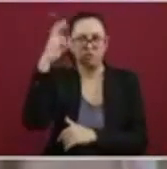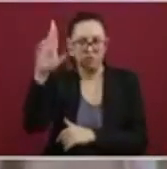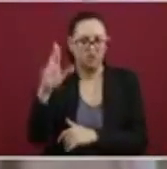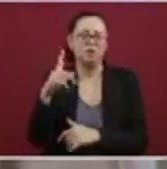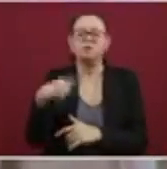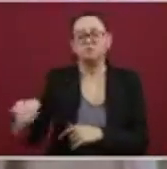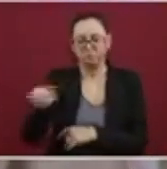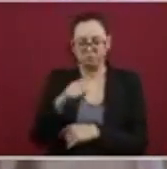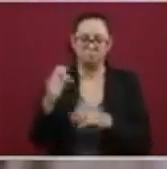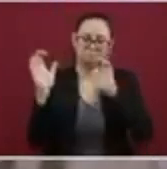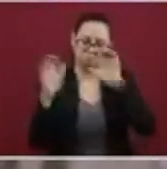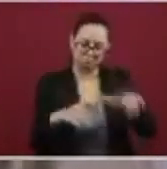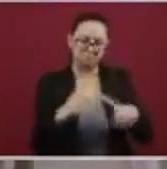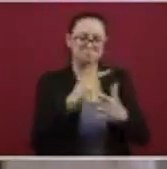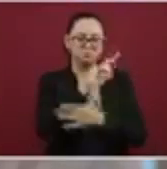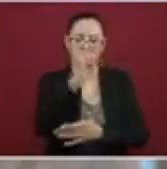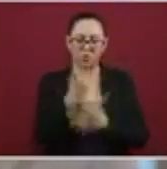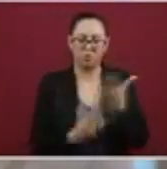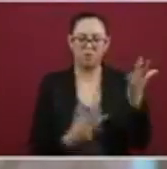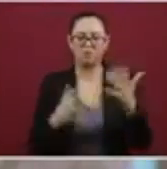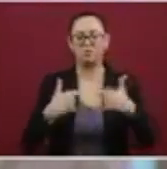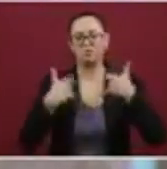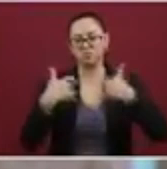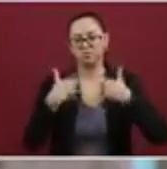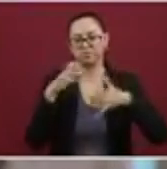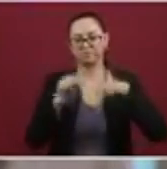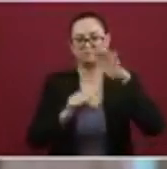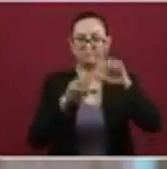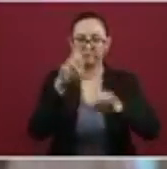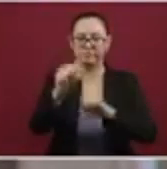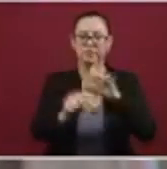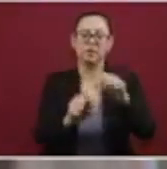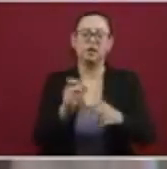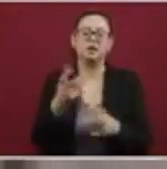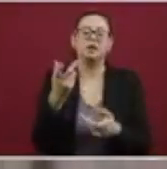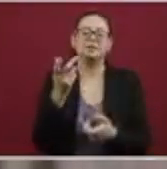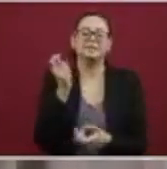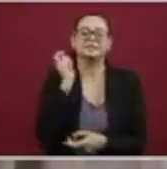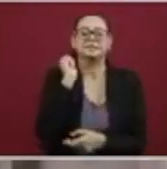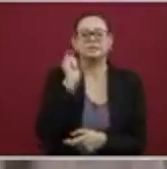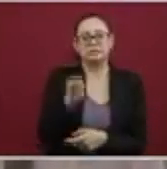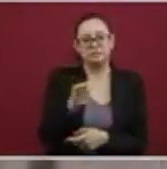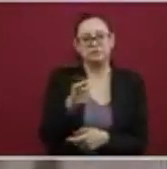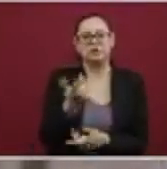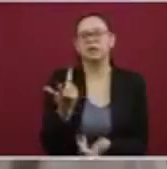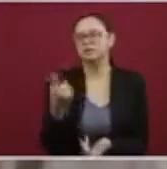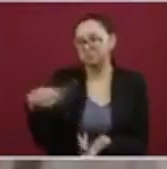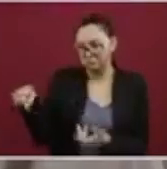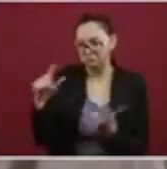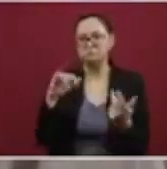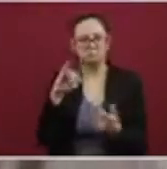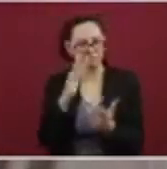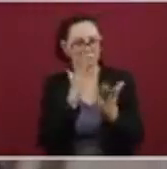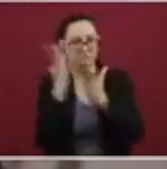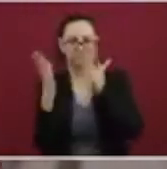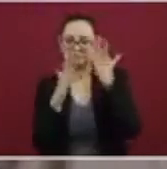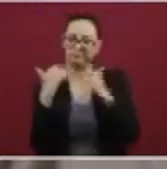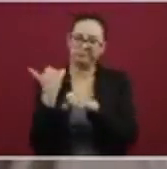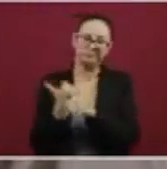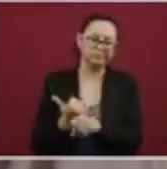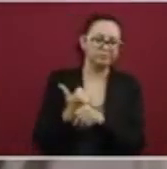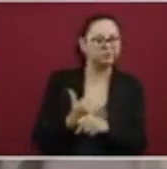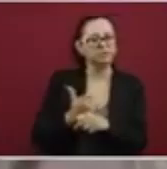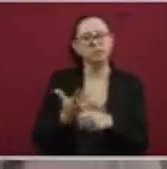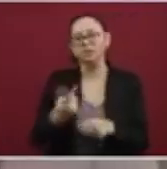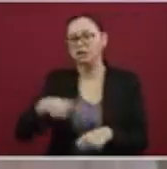de Jóvenes Construyendo el Futuro, cosa que nos habla pues de este, digamos, drama que existe en nuestro país, de que